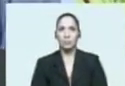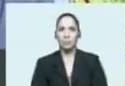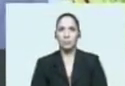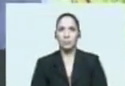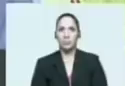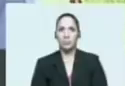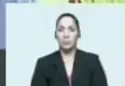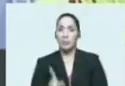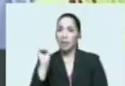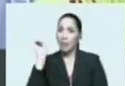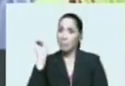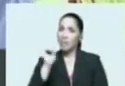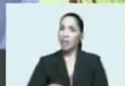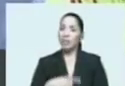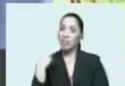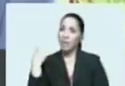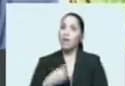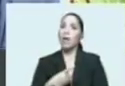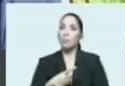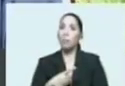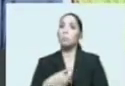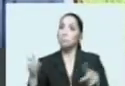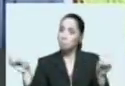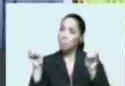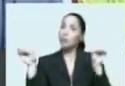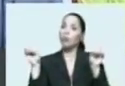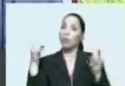pero también tenemos que reivindicar la victoria